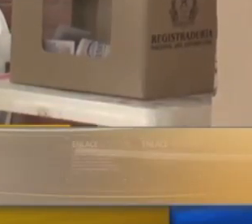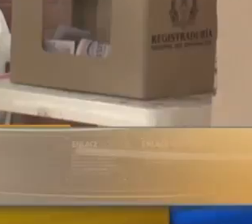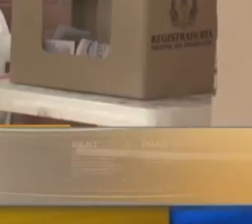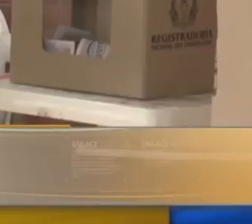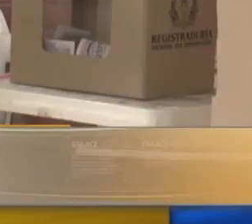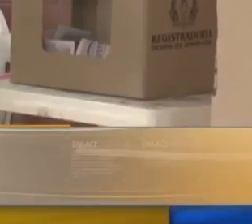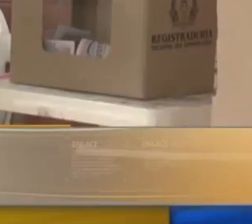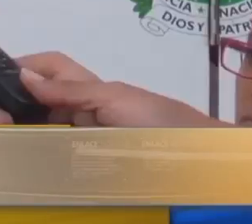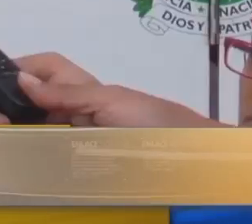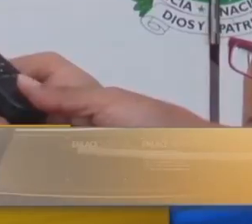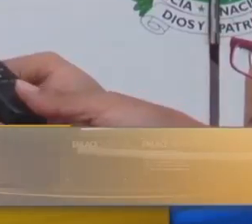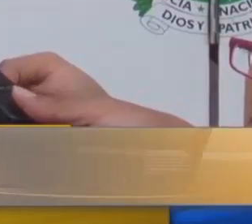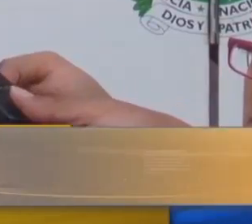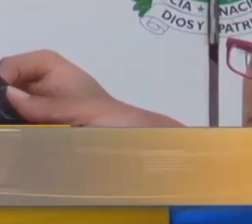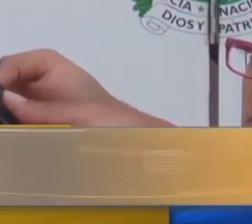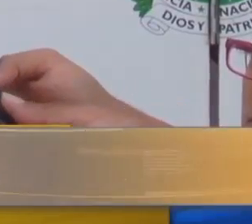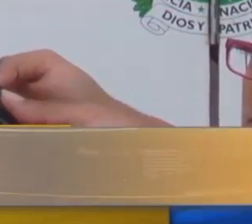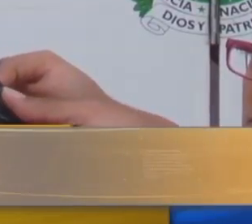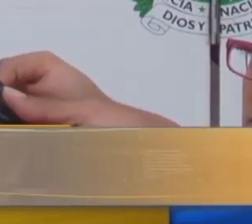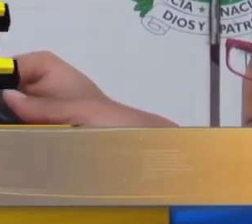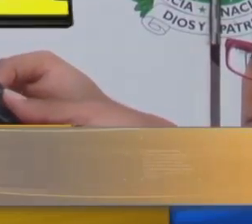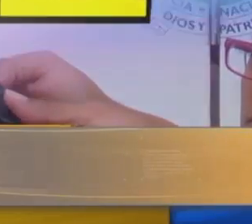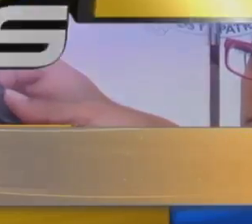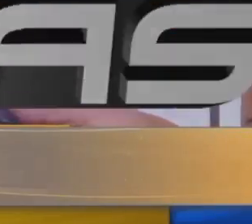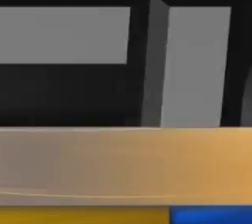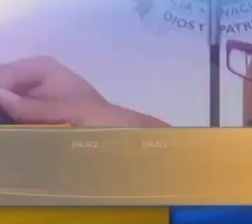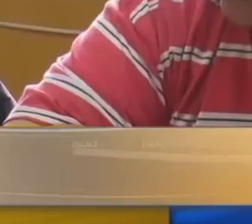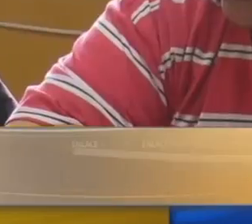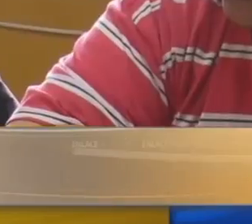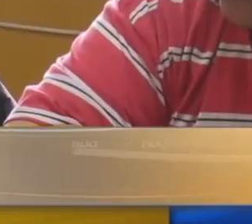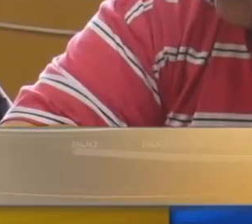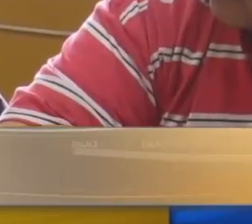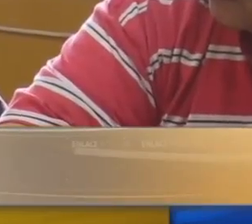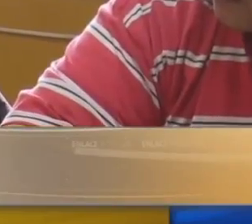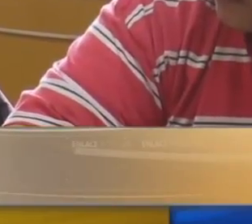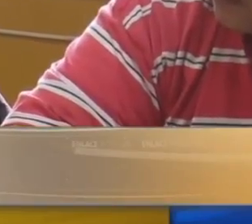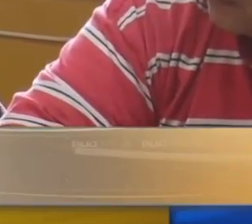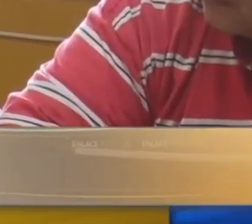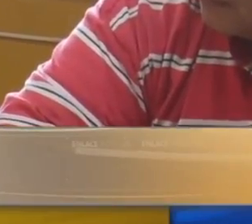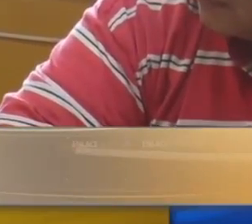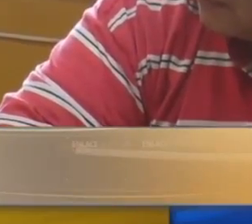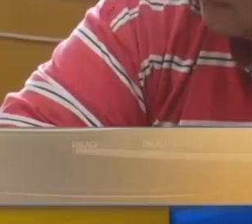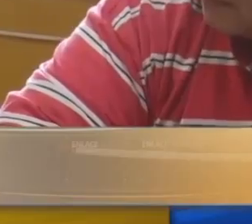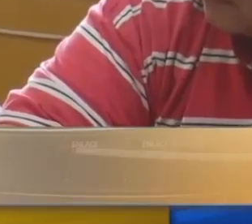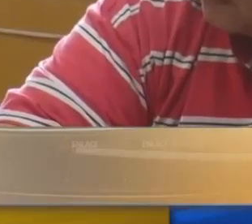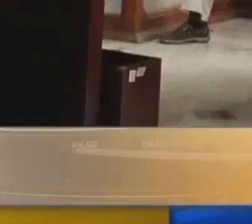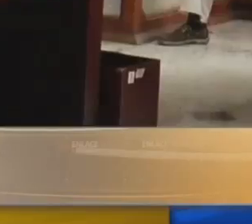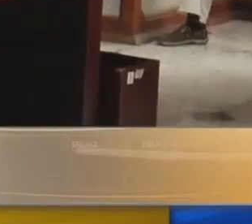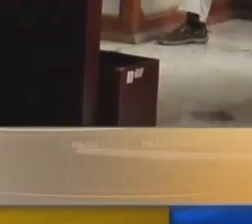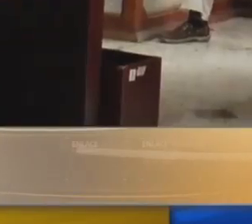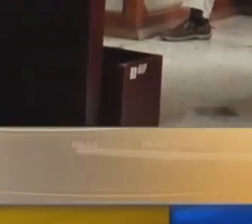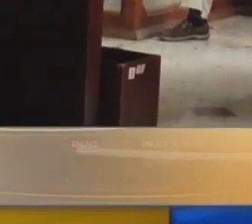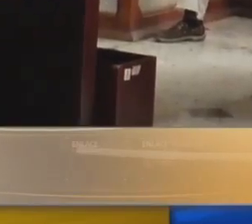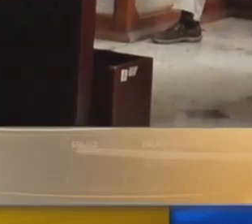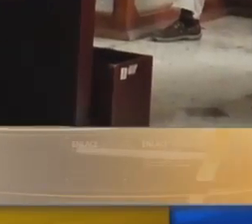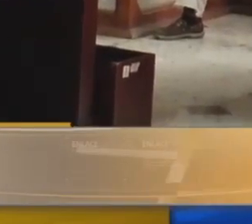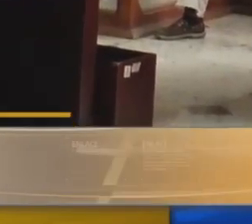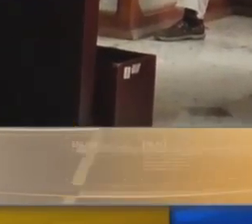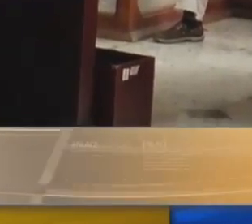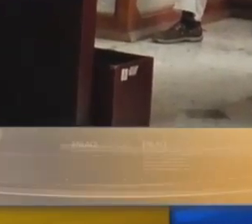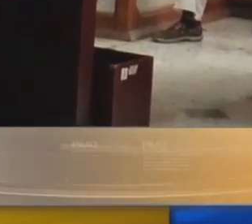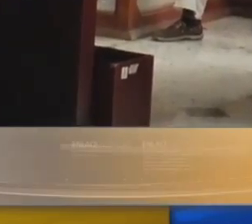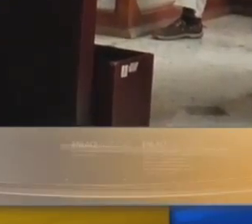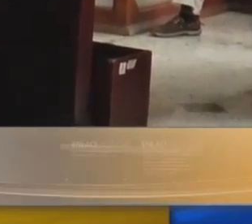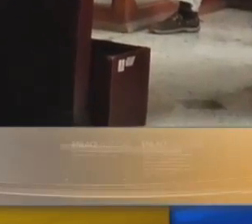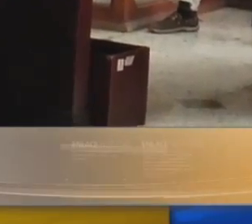que lamentar, de acuerdo con el Departamento de Policía del Magdalena Medio. Presidente de Junta de Acción Comunal participaron en debate convocado por el Consejo